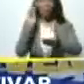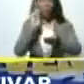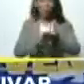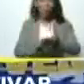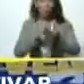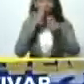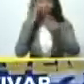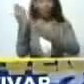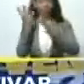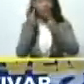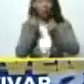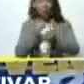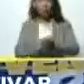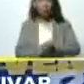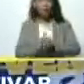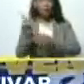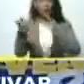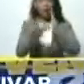tecnología